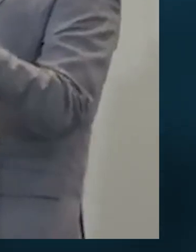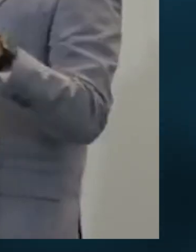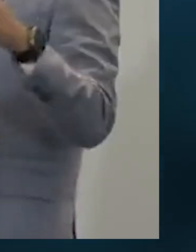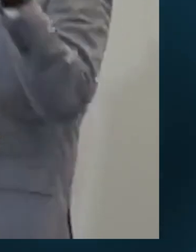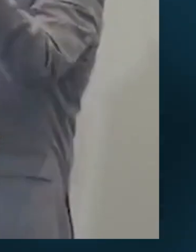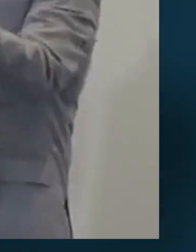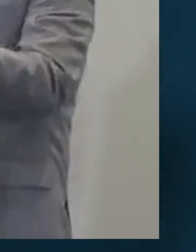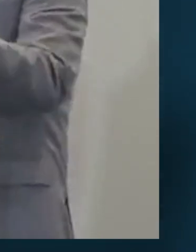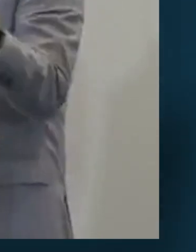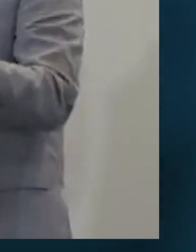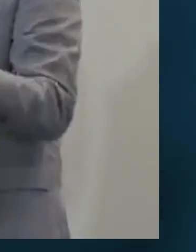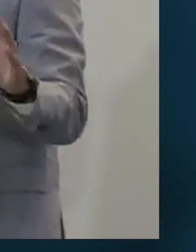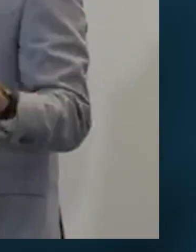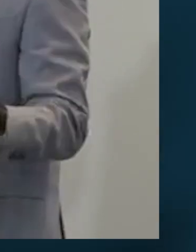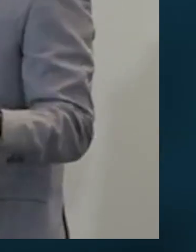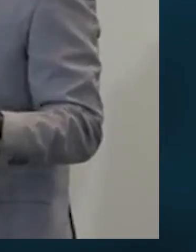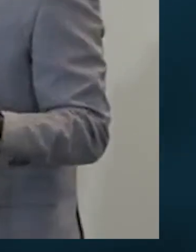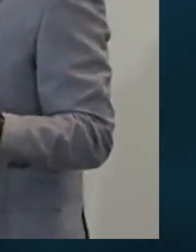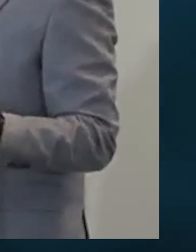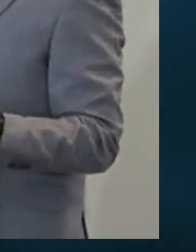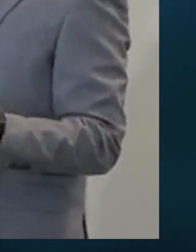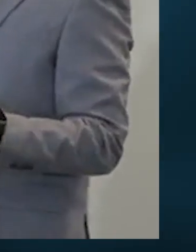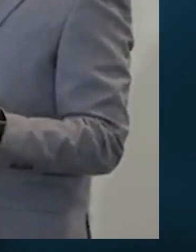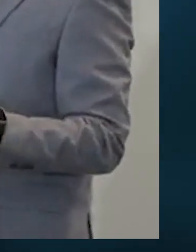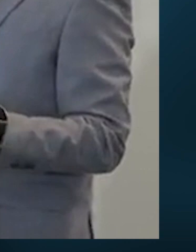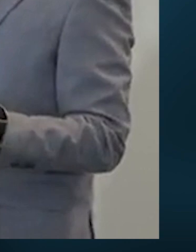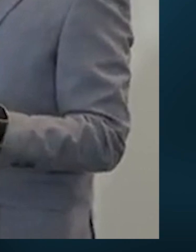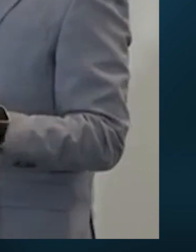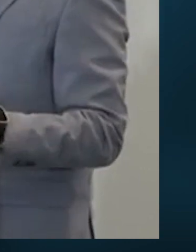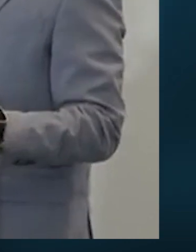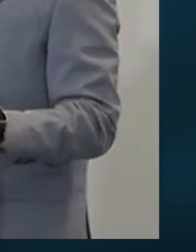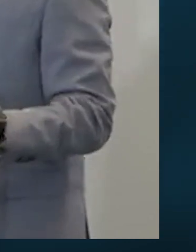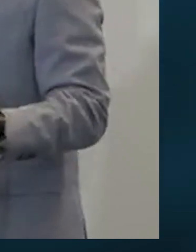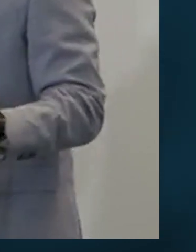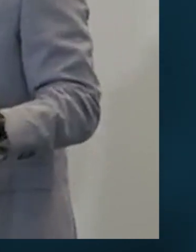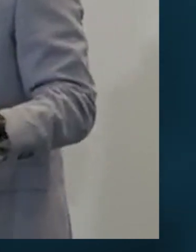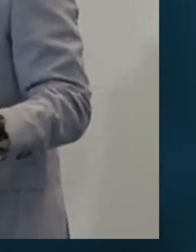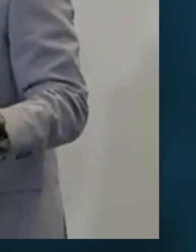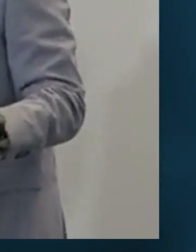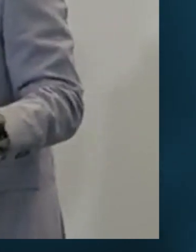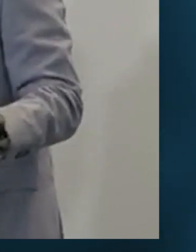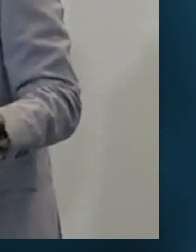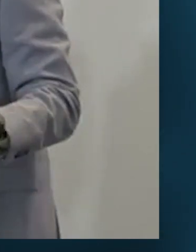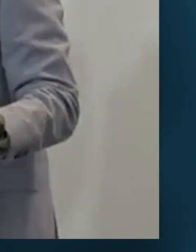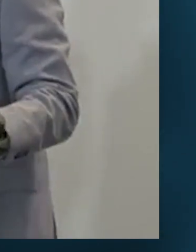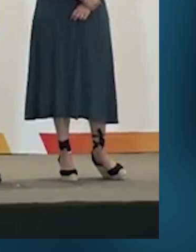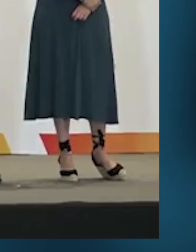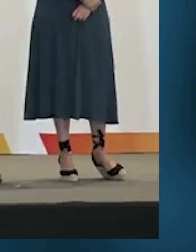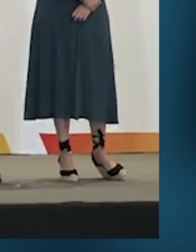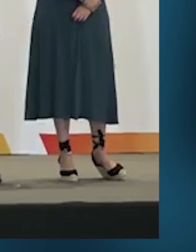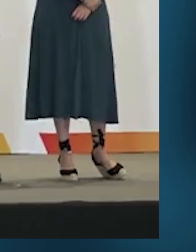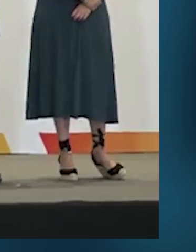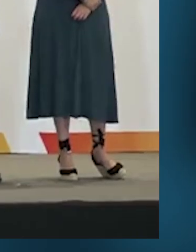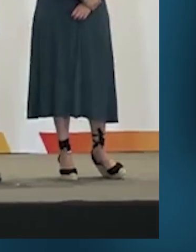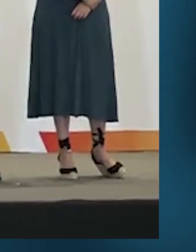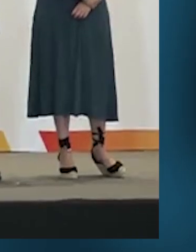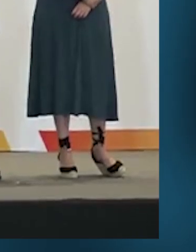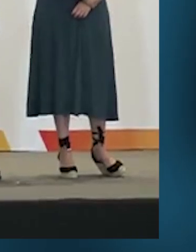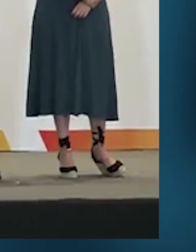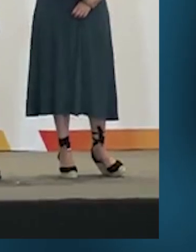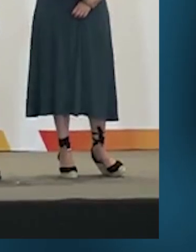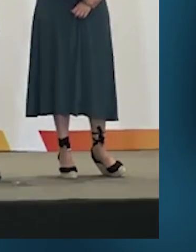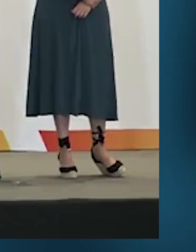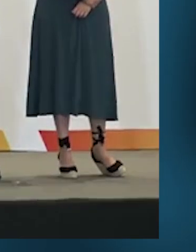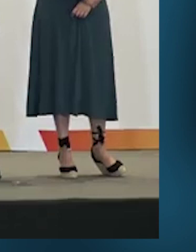logramos despertar la participación de la sociedad. Solo votó el 49%. Todo parecía indicar que